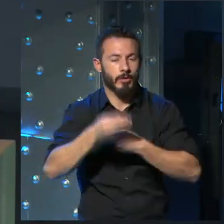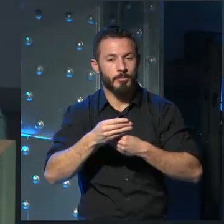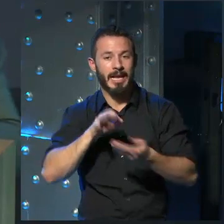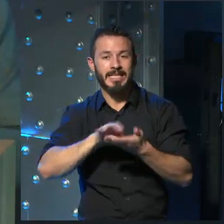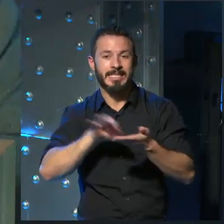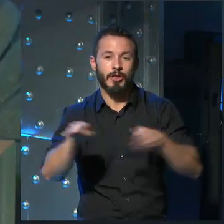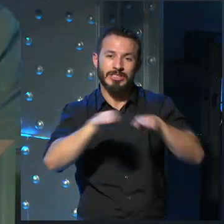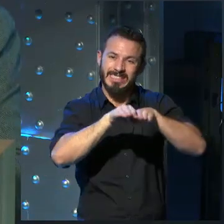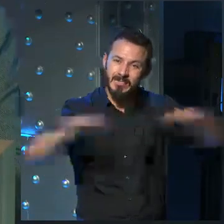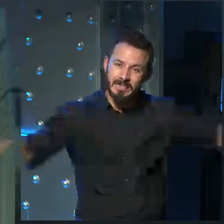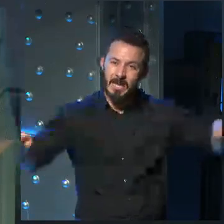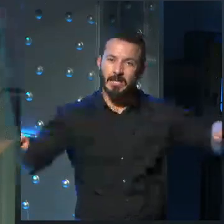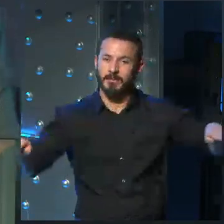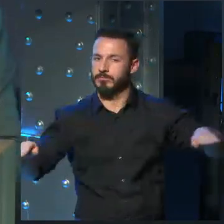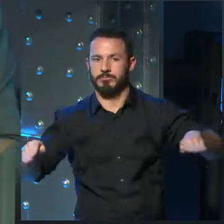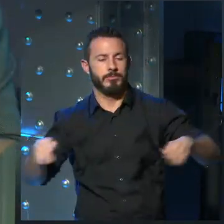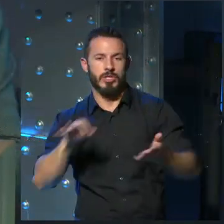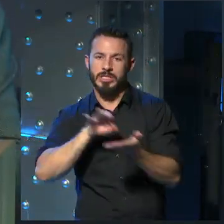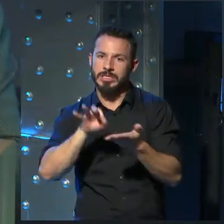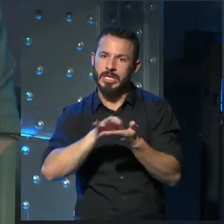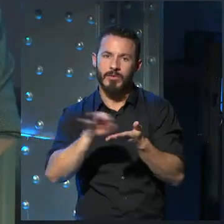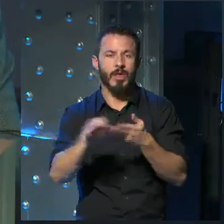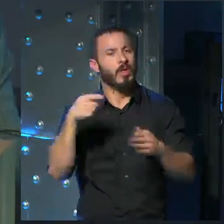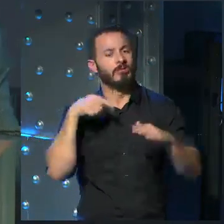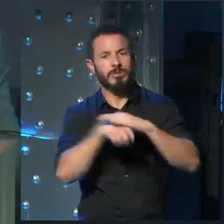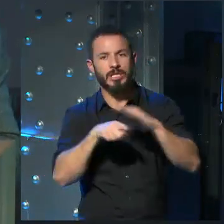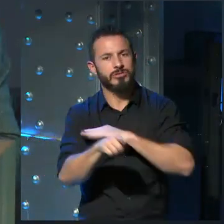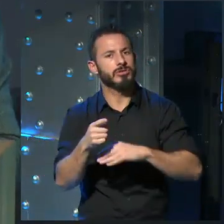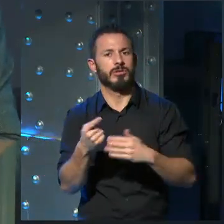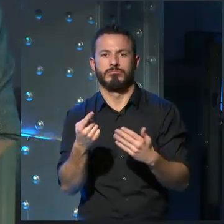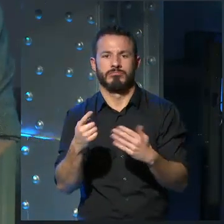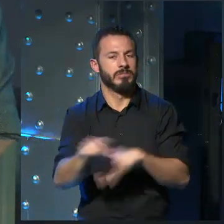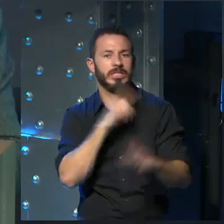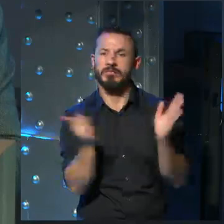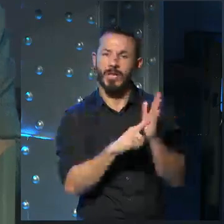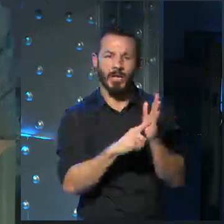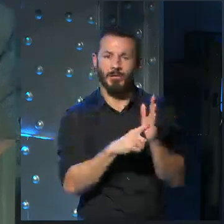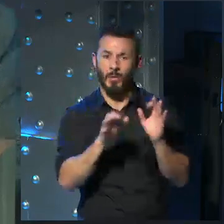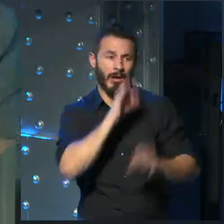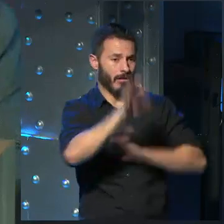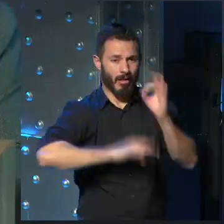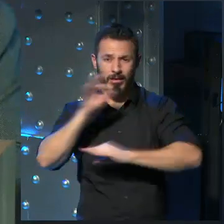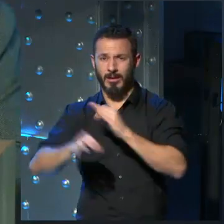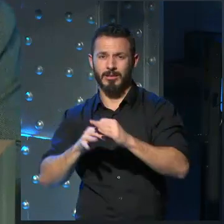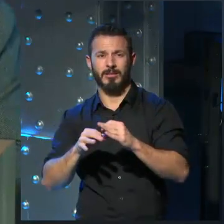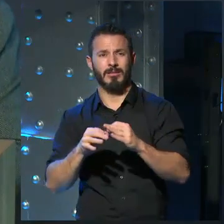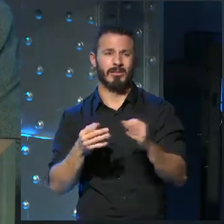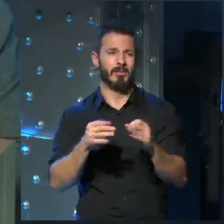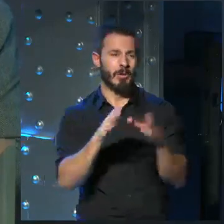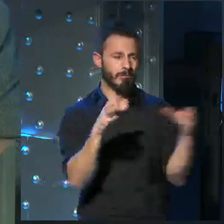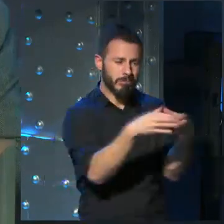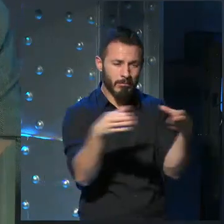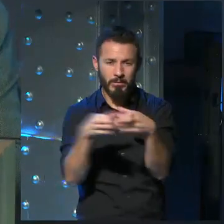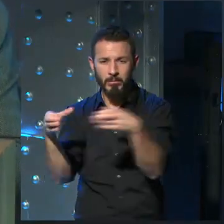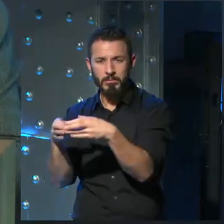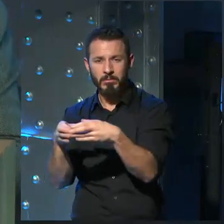tiene que promover una gestión integral de los servicios en los que, como en todas las organizaciones, rompamos esa visión en silos,